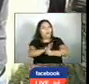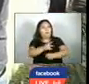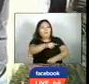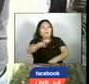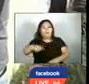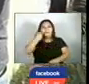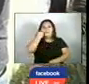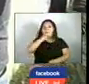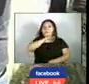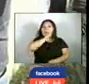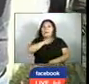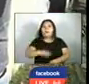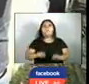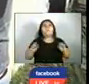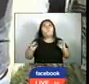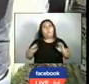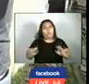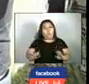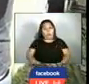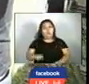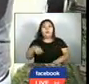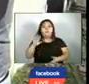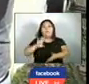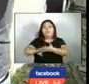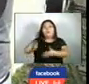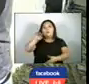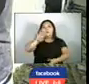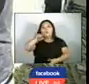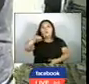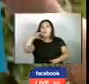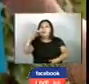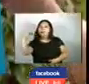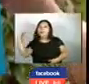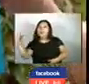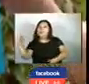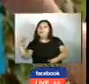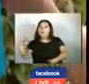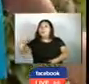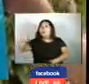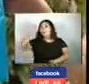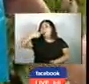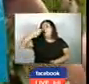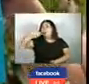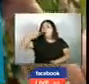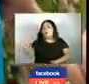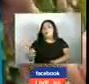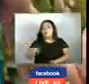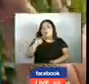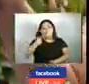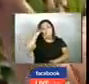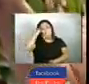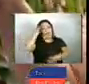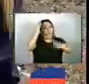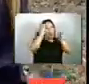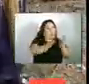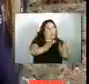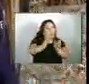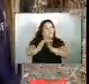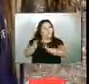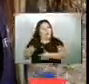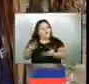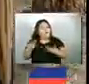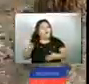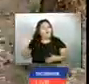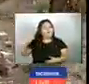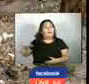los pacientes. Para la adquisición de 4 millones de tabletas del nuevo fármaco anti-COVID-19 y la logística para la entrega del mismo, la